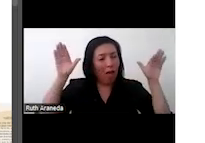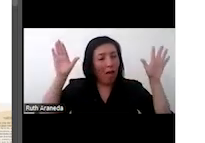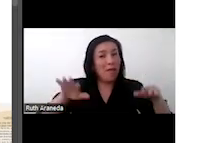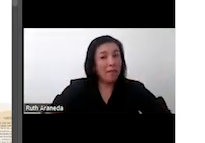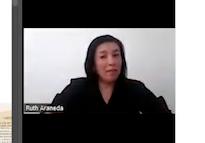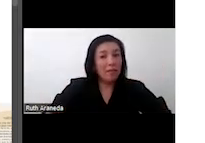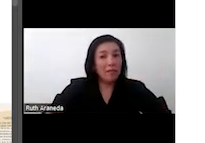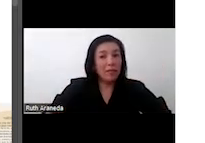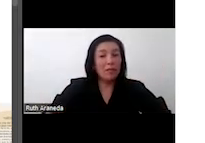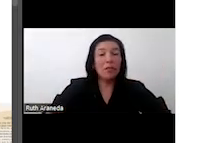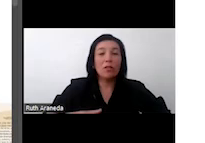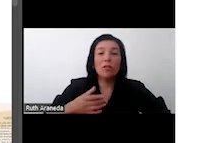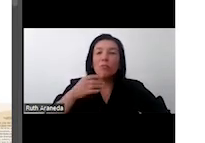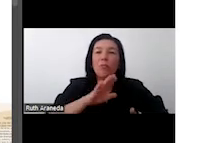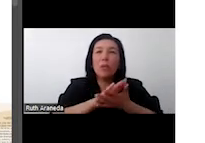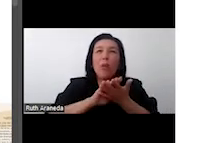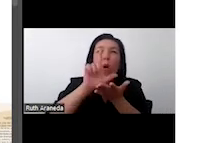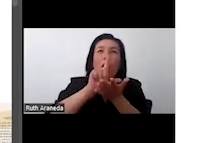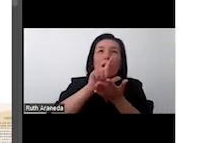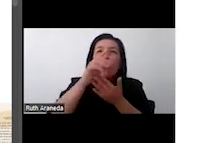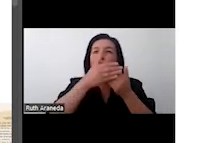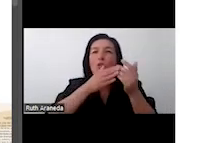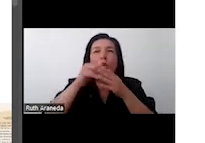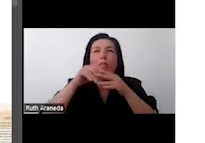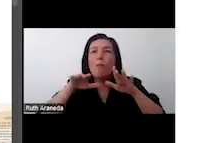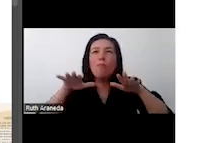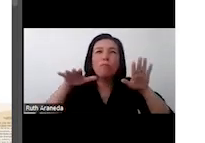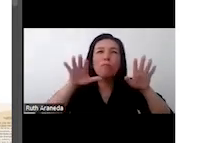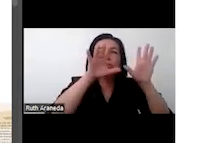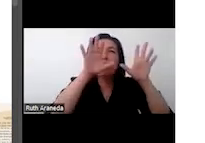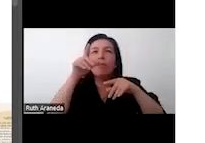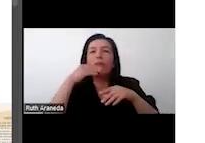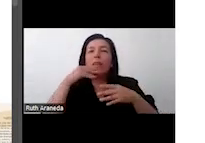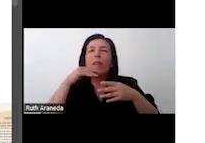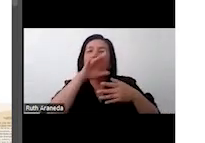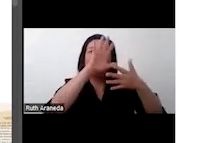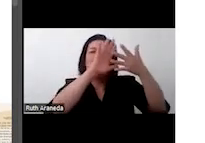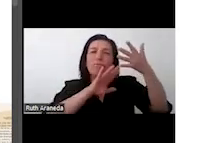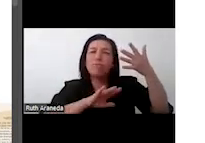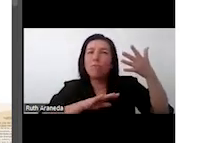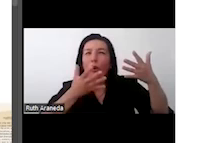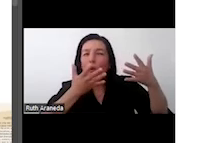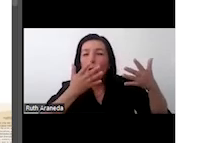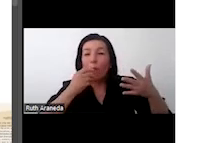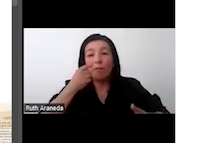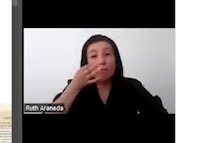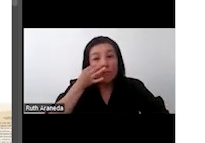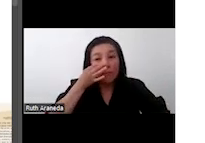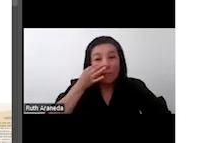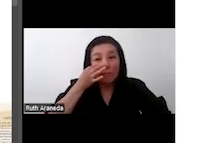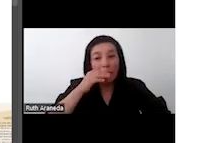digamos, tanto en qué lugares se desplazan, cuáles son, digamos, sus características, pero también sobre todo unas cosas que para mí